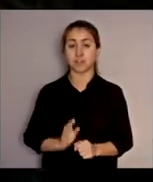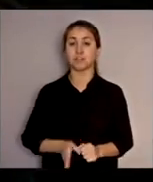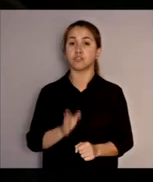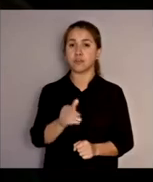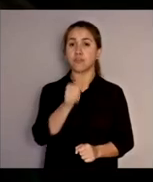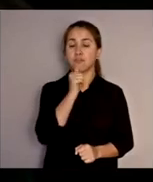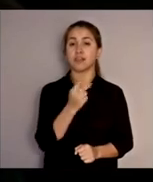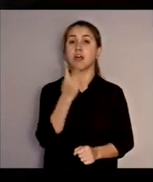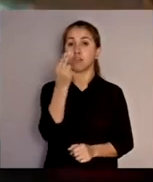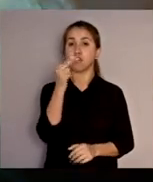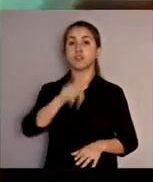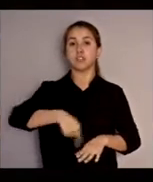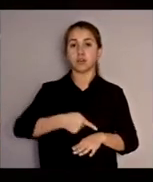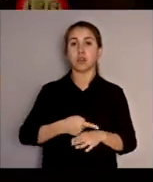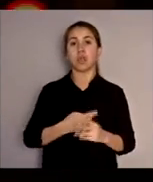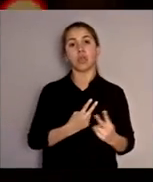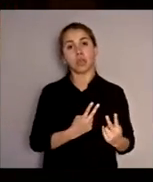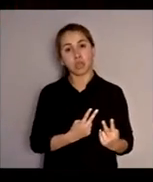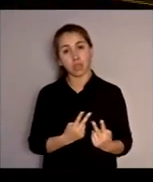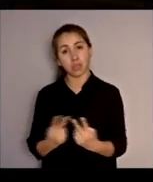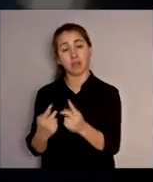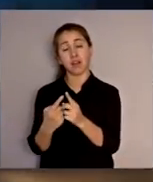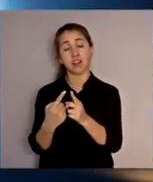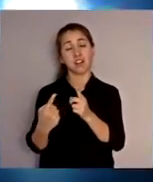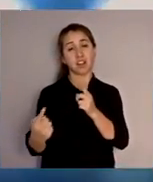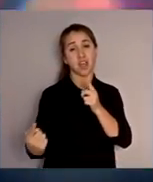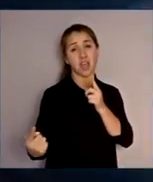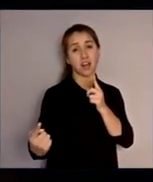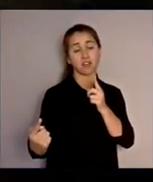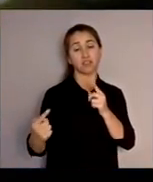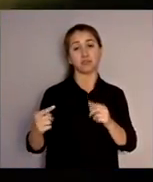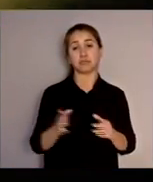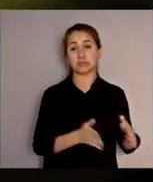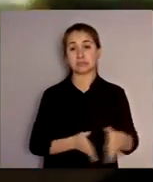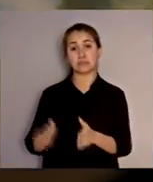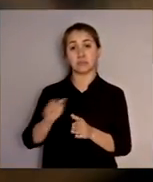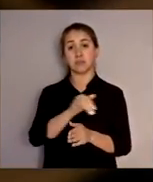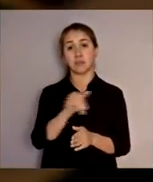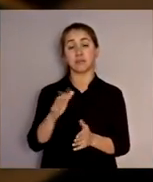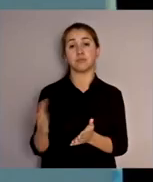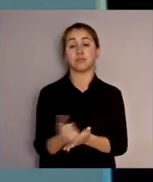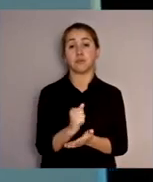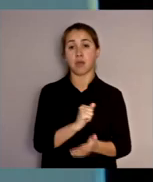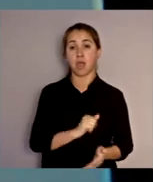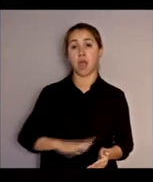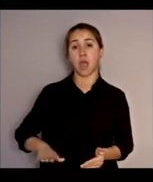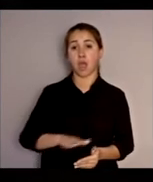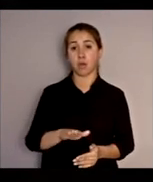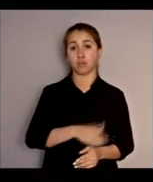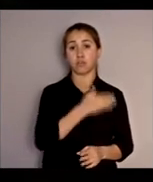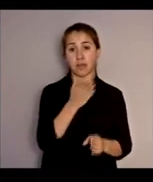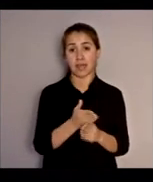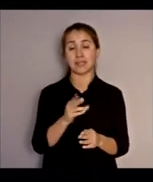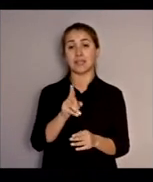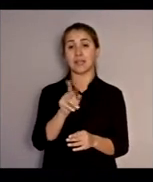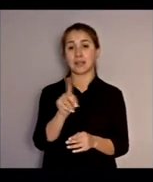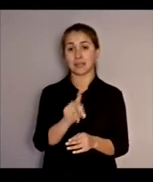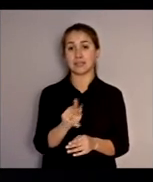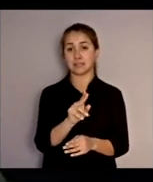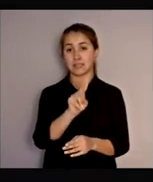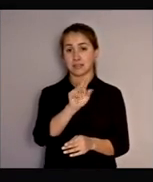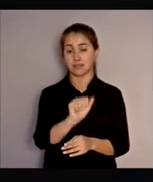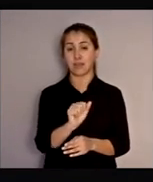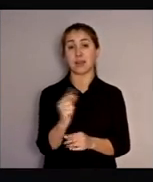Todavía nos quedan 12 horas por delante, es un largo camino hasta en el Tume y luego ahí tomamos un auto que nos va a llevar hasta Huilo Huilo.